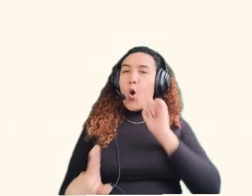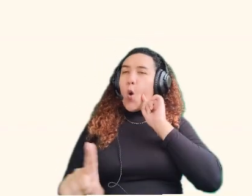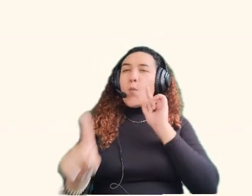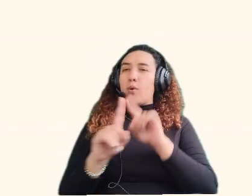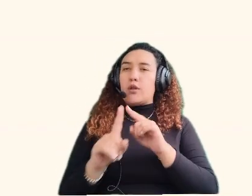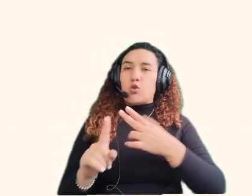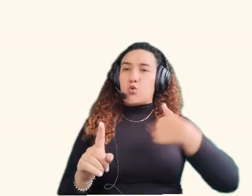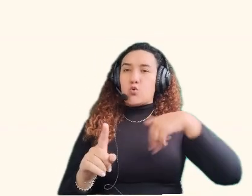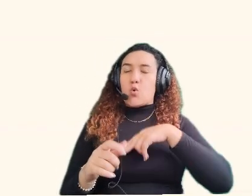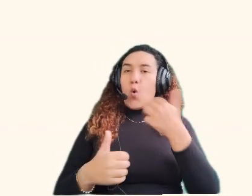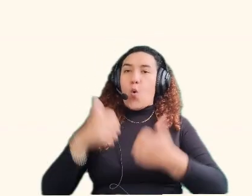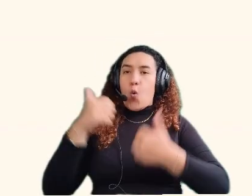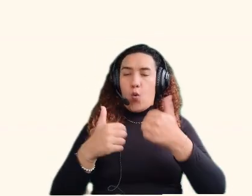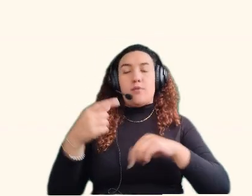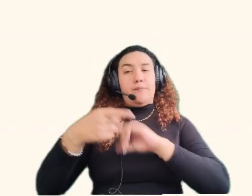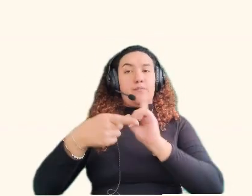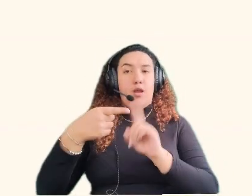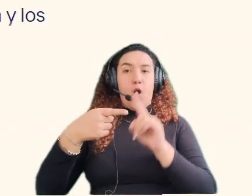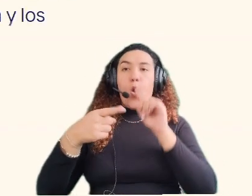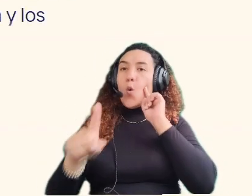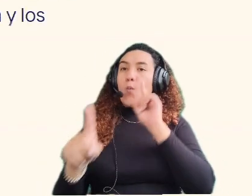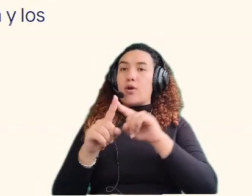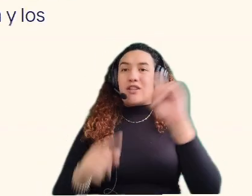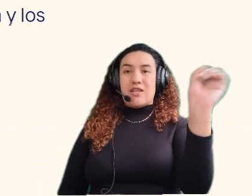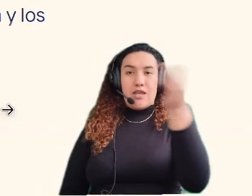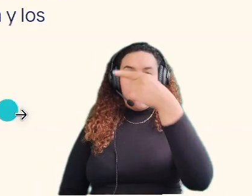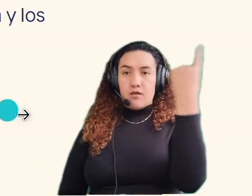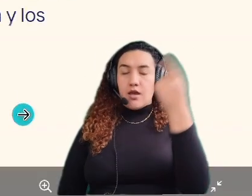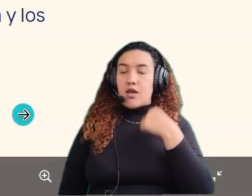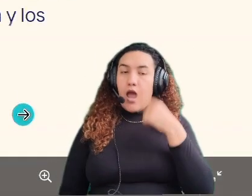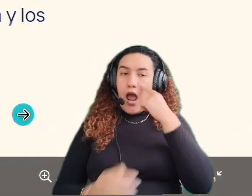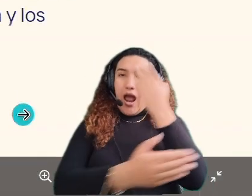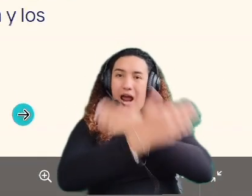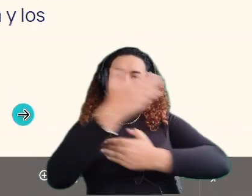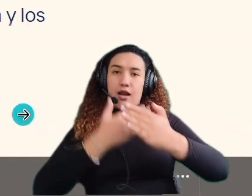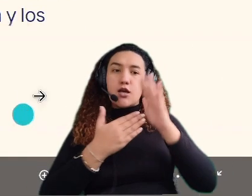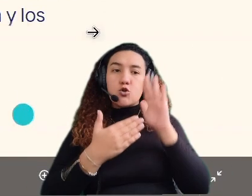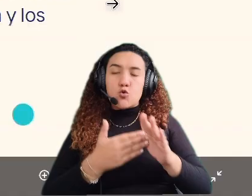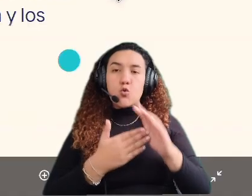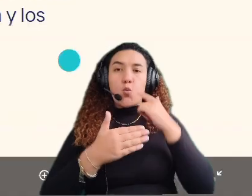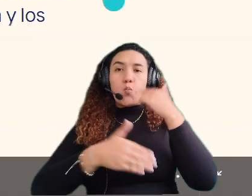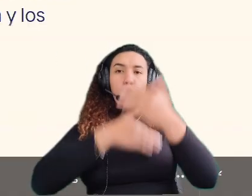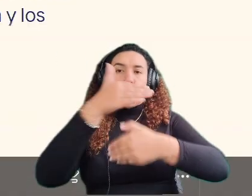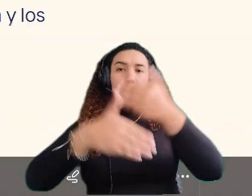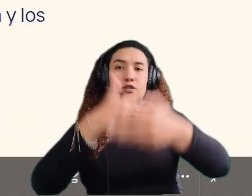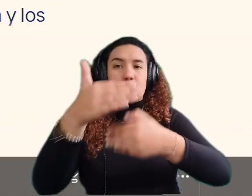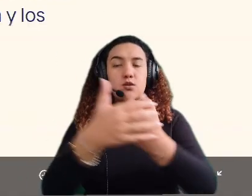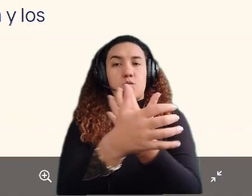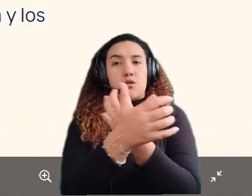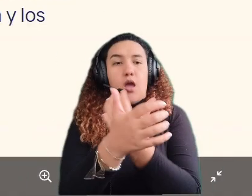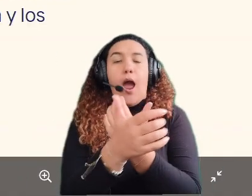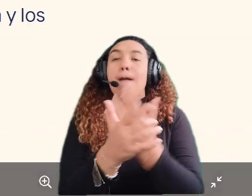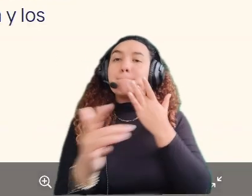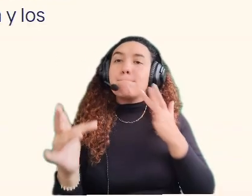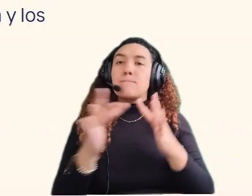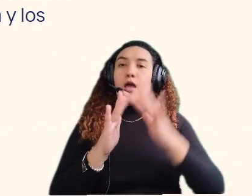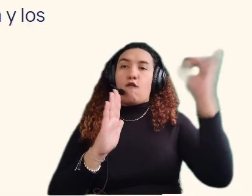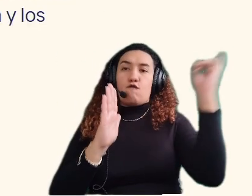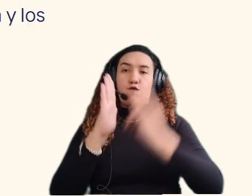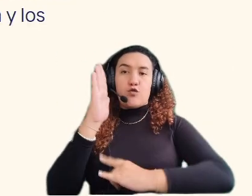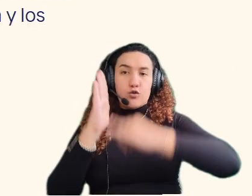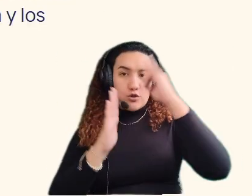Vamos con nuestros objetivos. Nuestros objetivos generales es analizar los procesos celulares que permiten la fotosíntesis